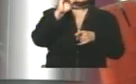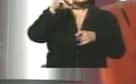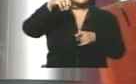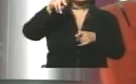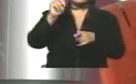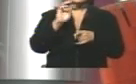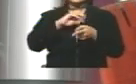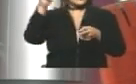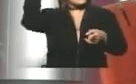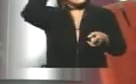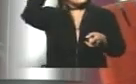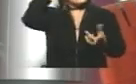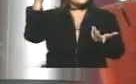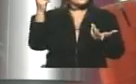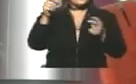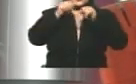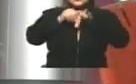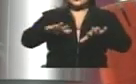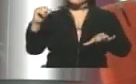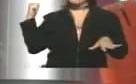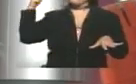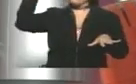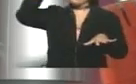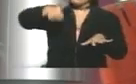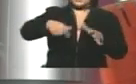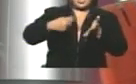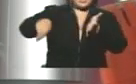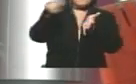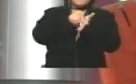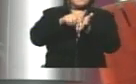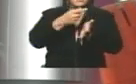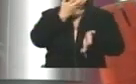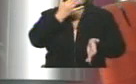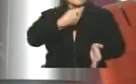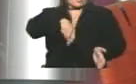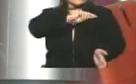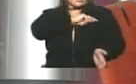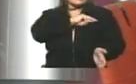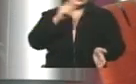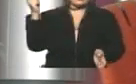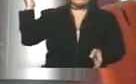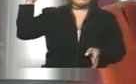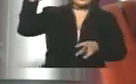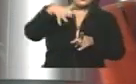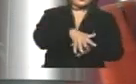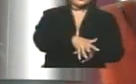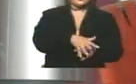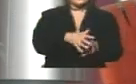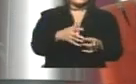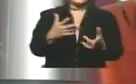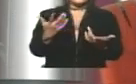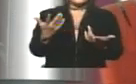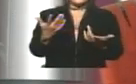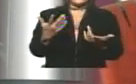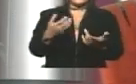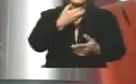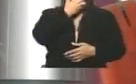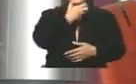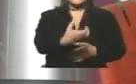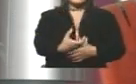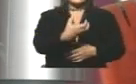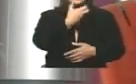conocimiento. Y a las manifestaciones heredadas de España, tenemos la hermosura de esas manifestaciones que se origina desde la